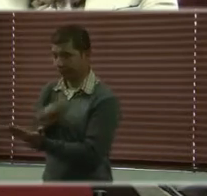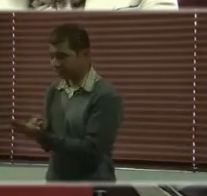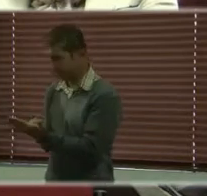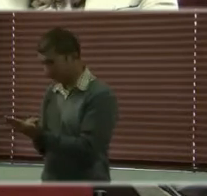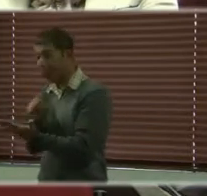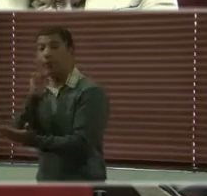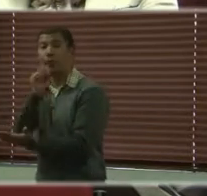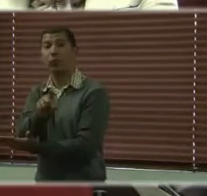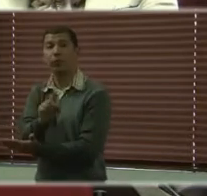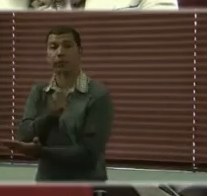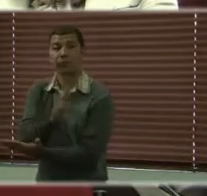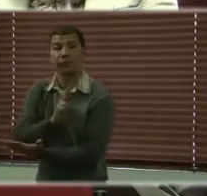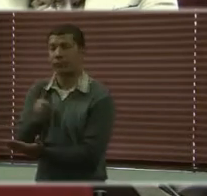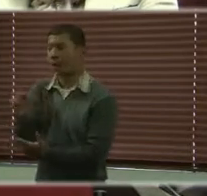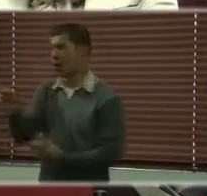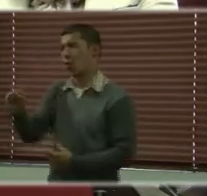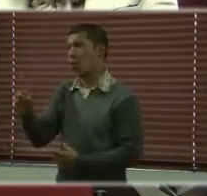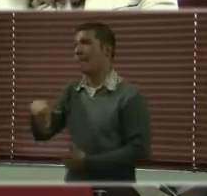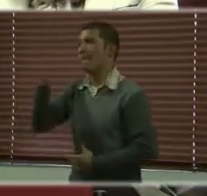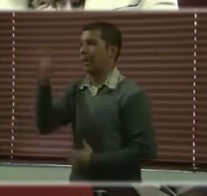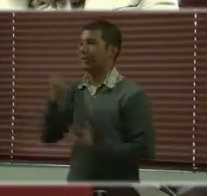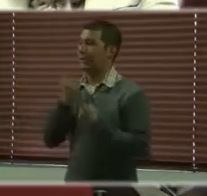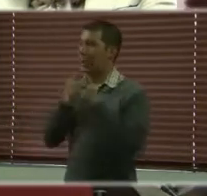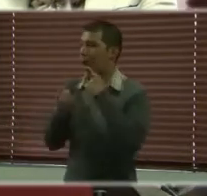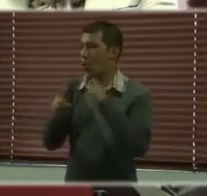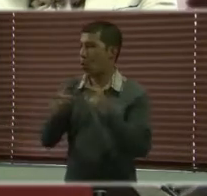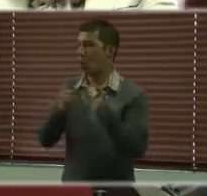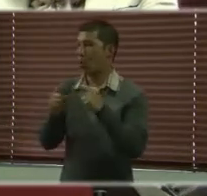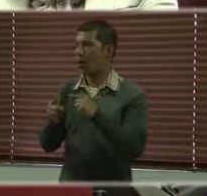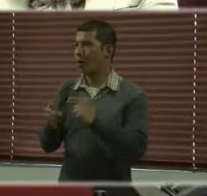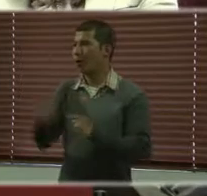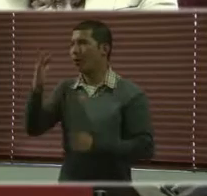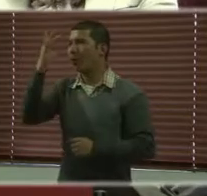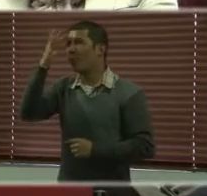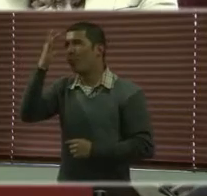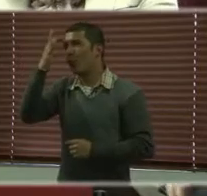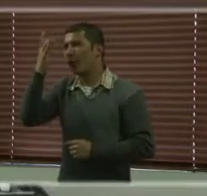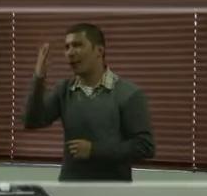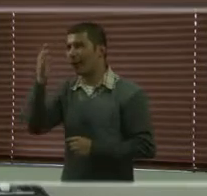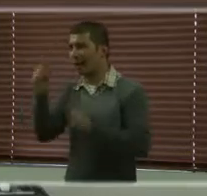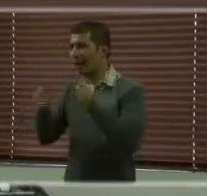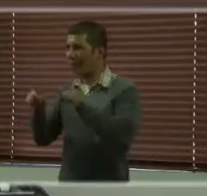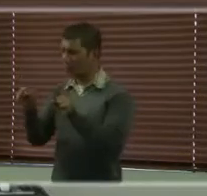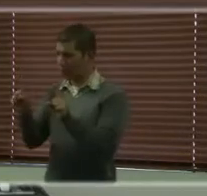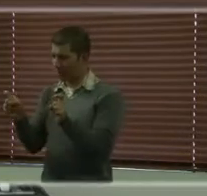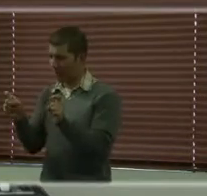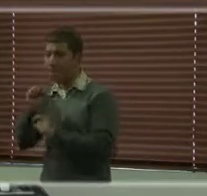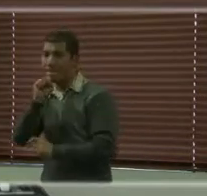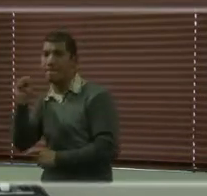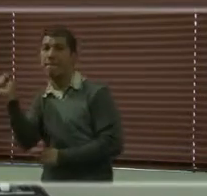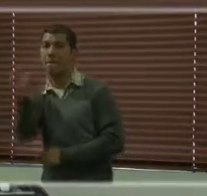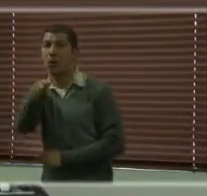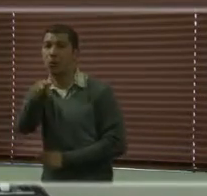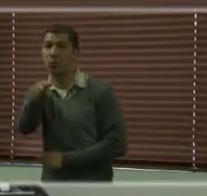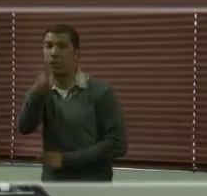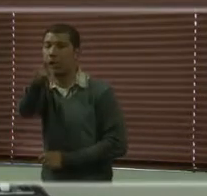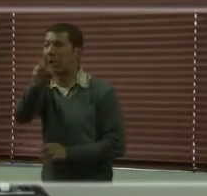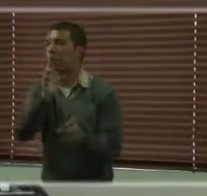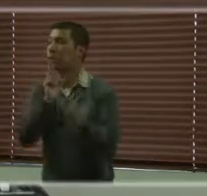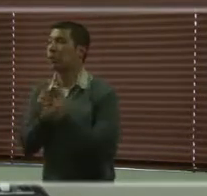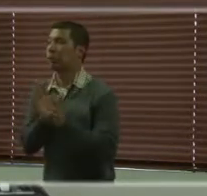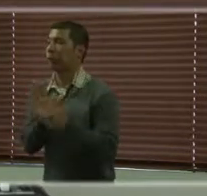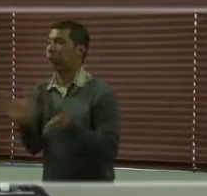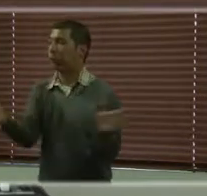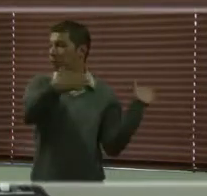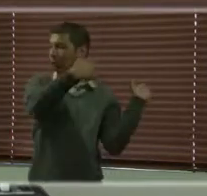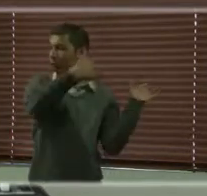los estados a veces no parecen comprender el alcance de ciertos artículos e informen e informan cosas